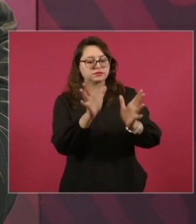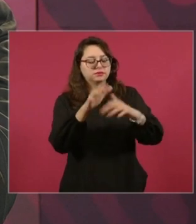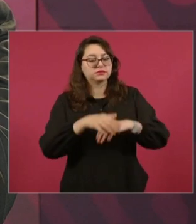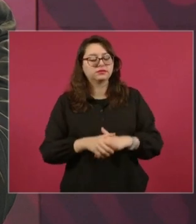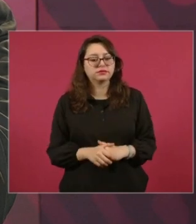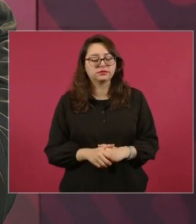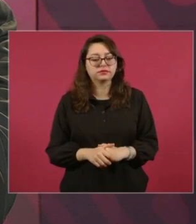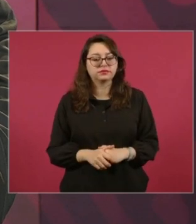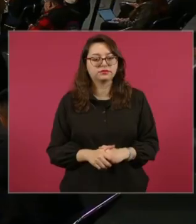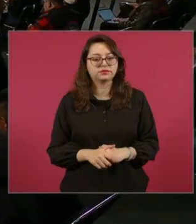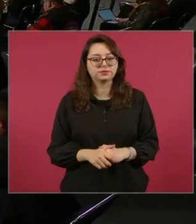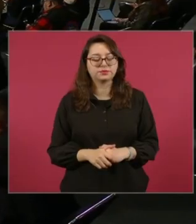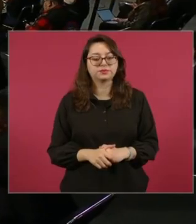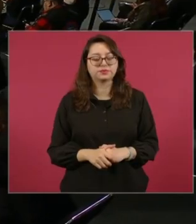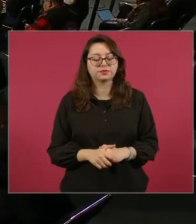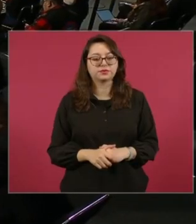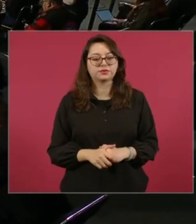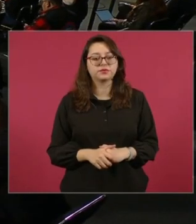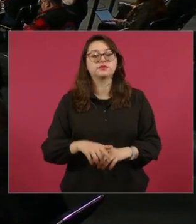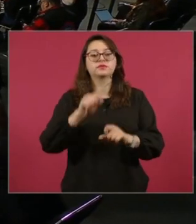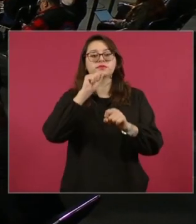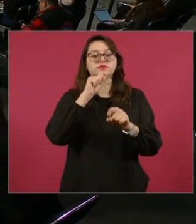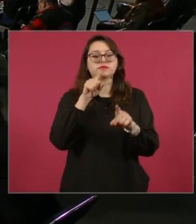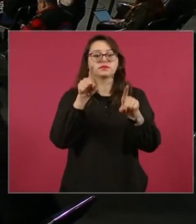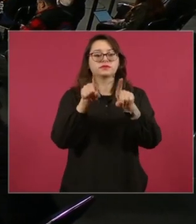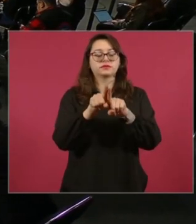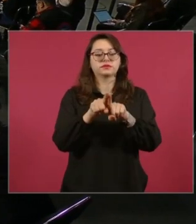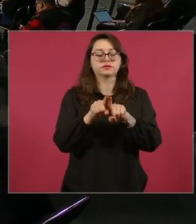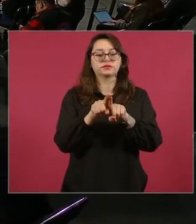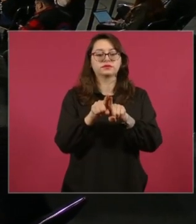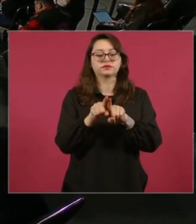Vamos a seguir también manteniendo